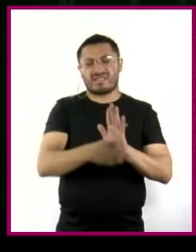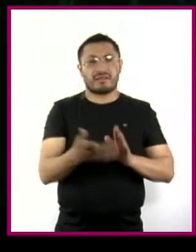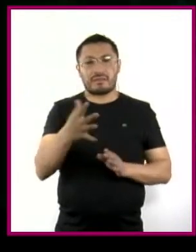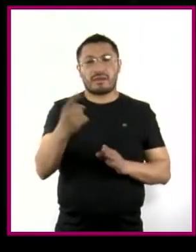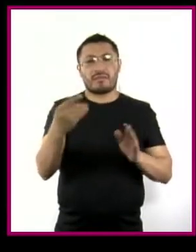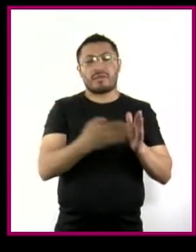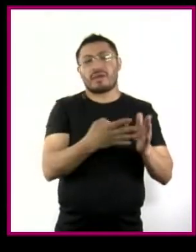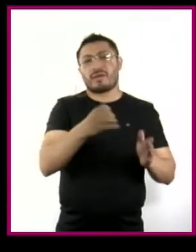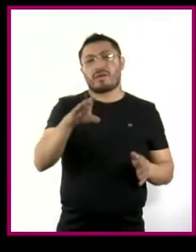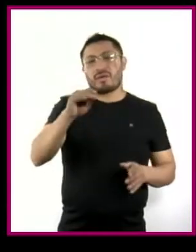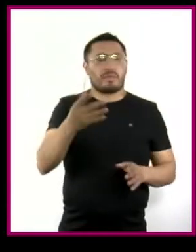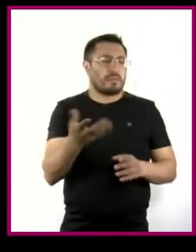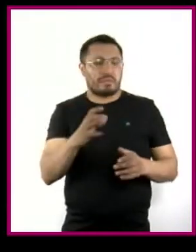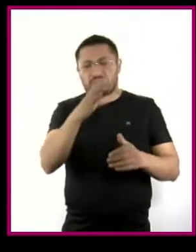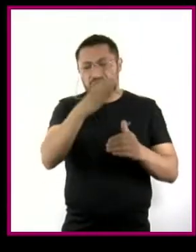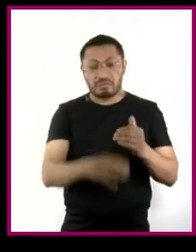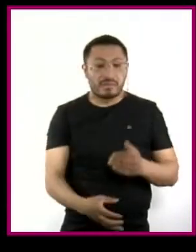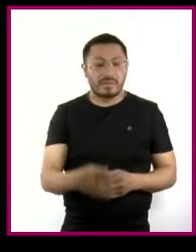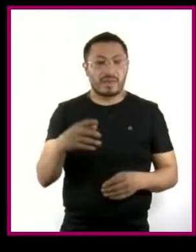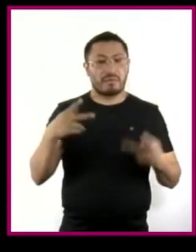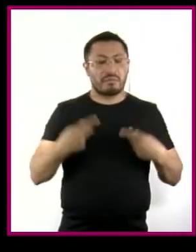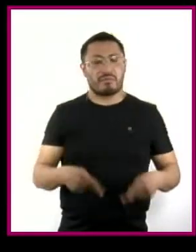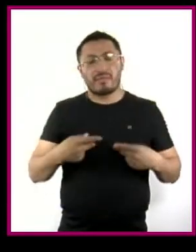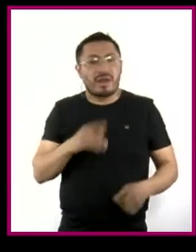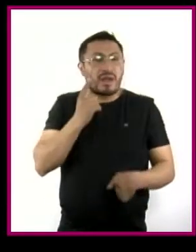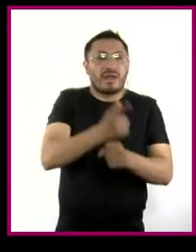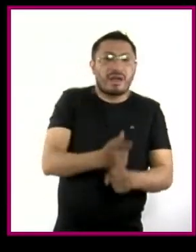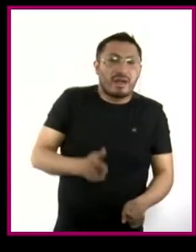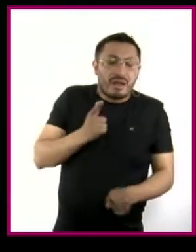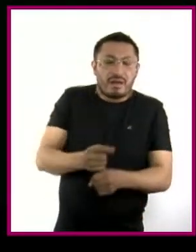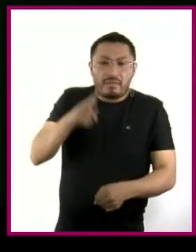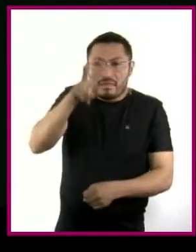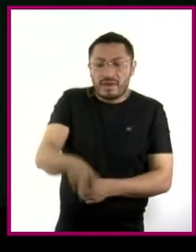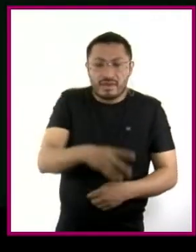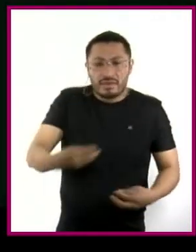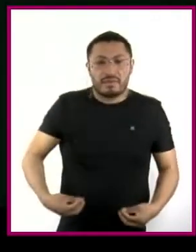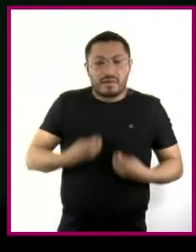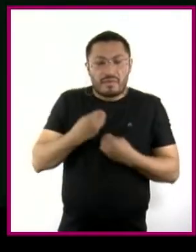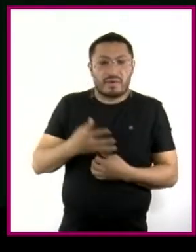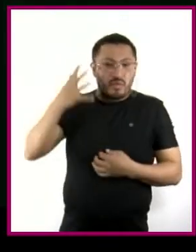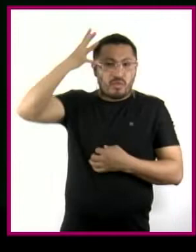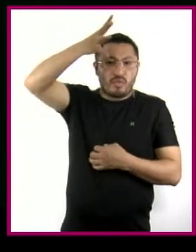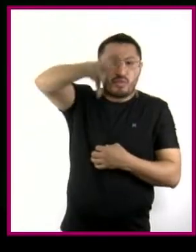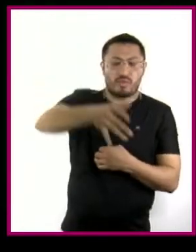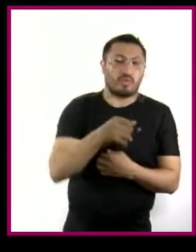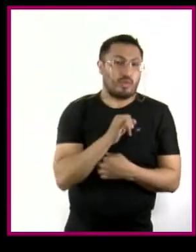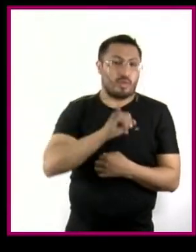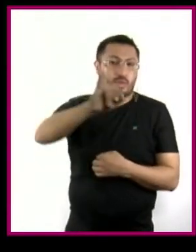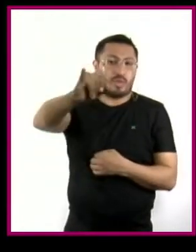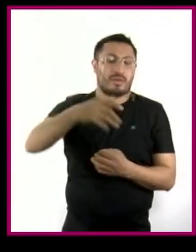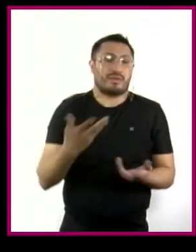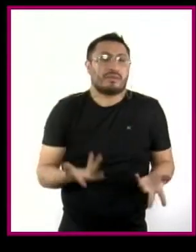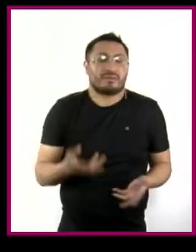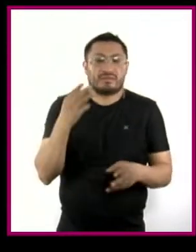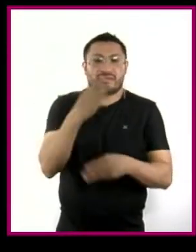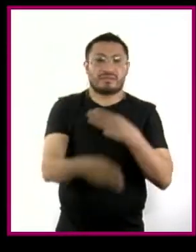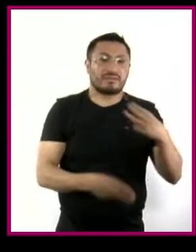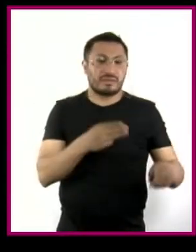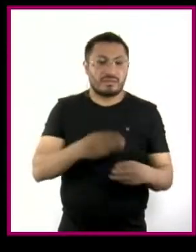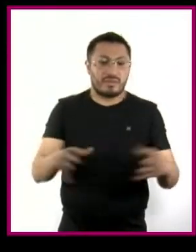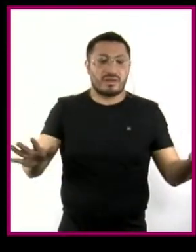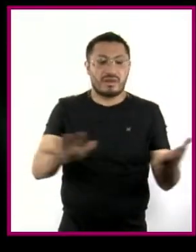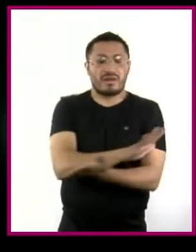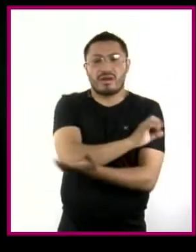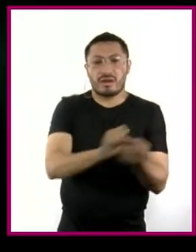la que los personajes descubren que realmente están viviendo en un futuro distante. La Tierra está